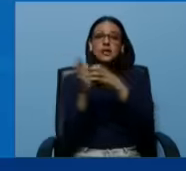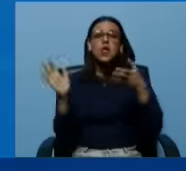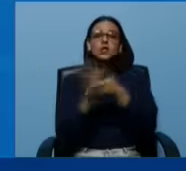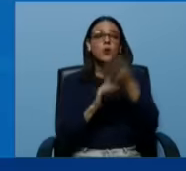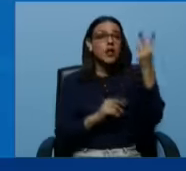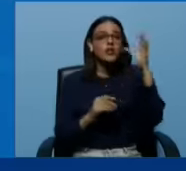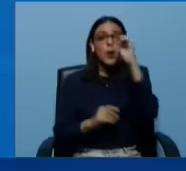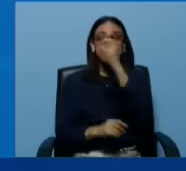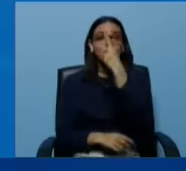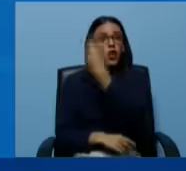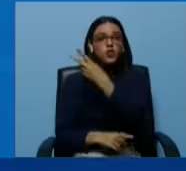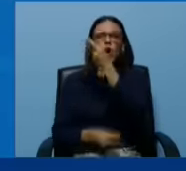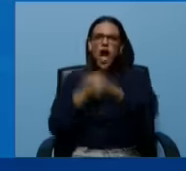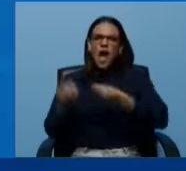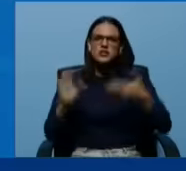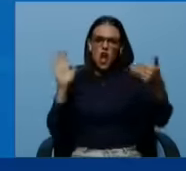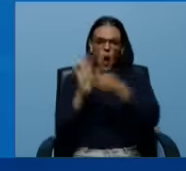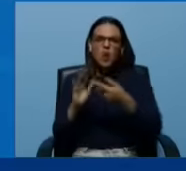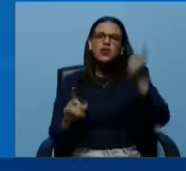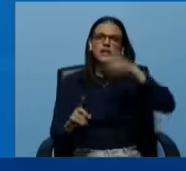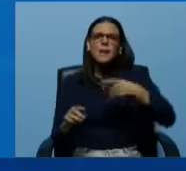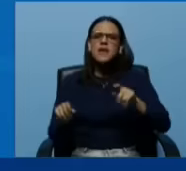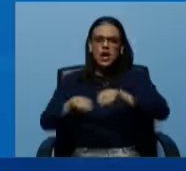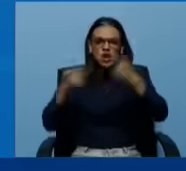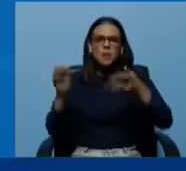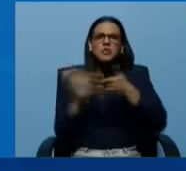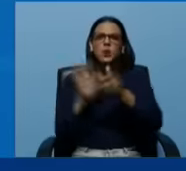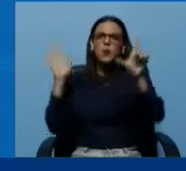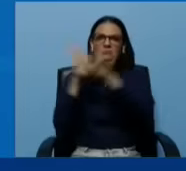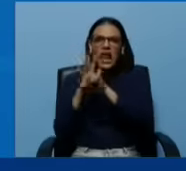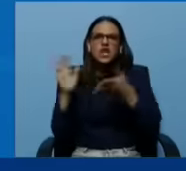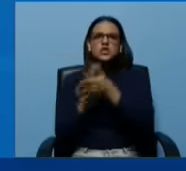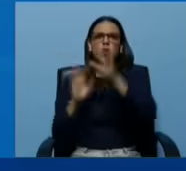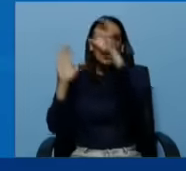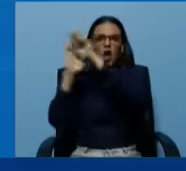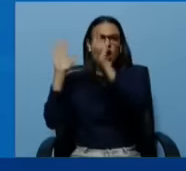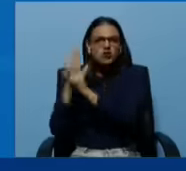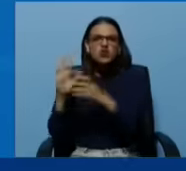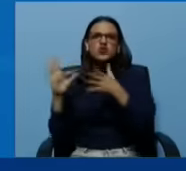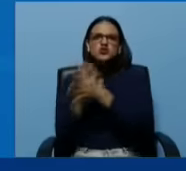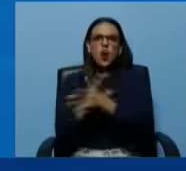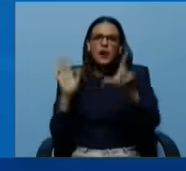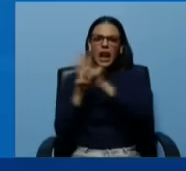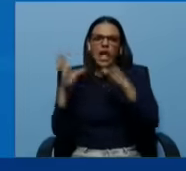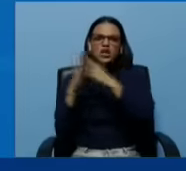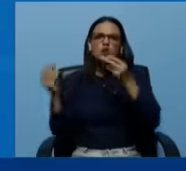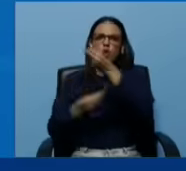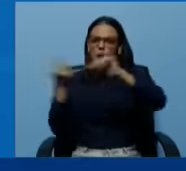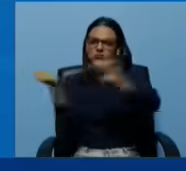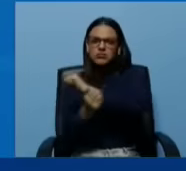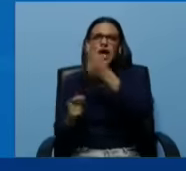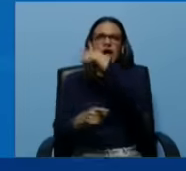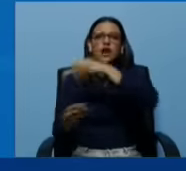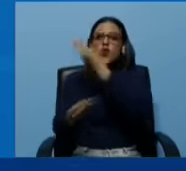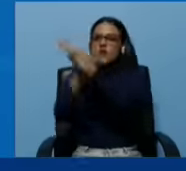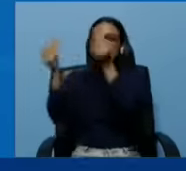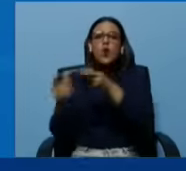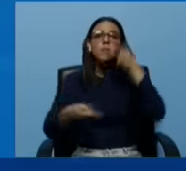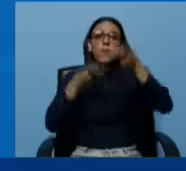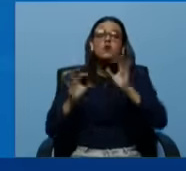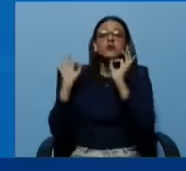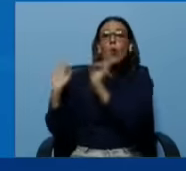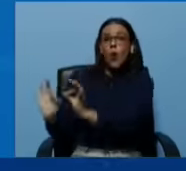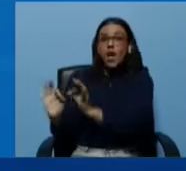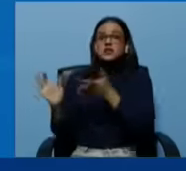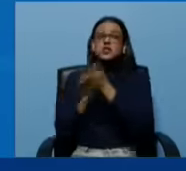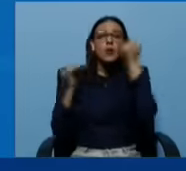decreto todos los poderes, toda la constitución y todas las leyes. Esa es la esencia del fascismo en lo político, en lo